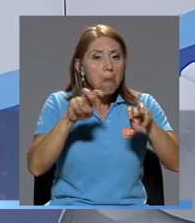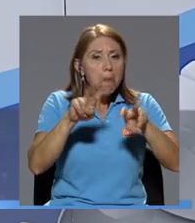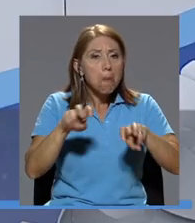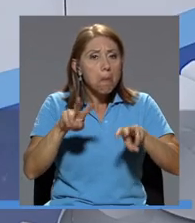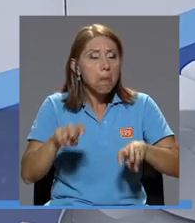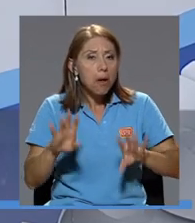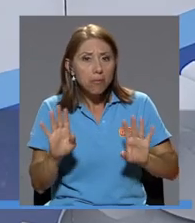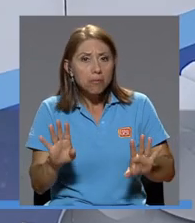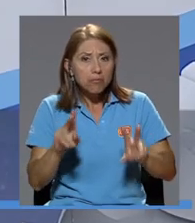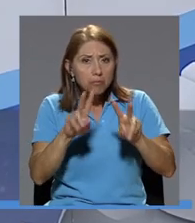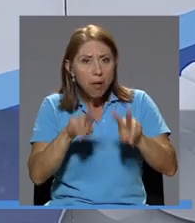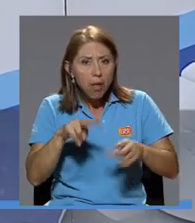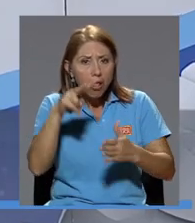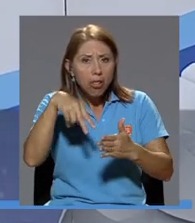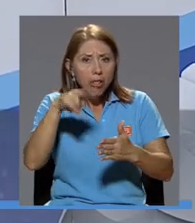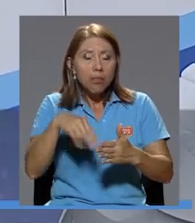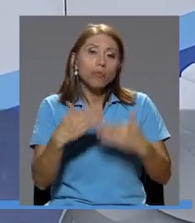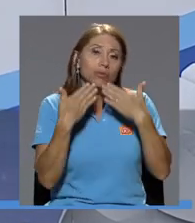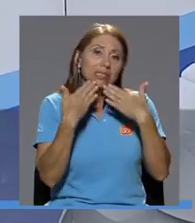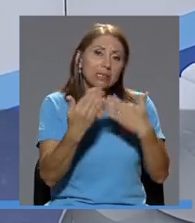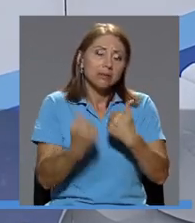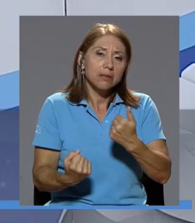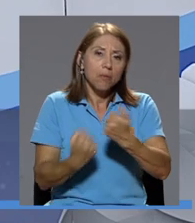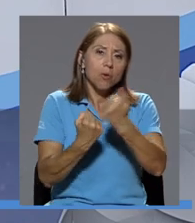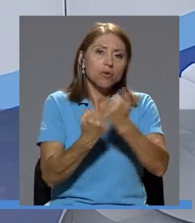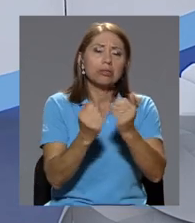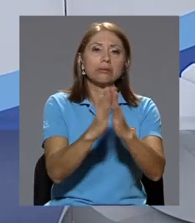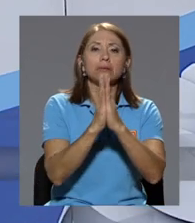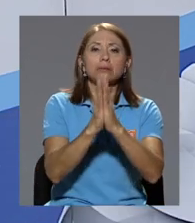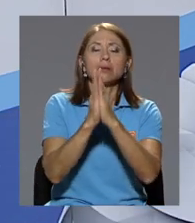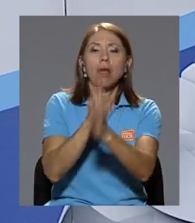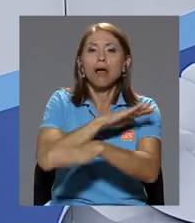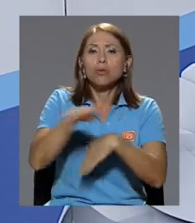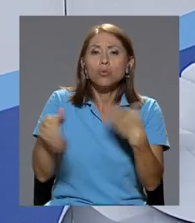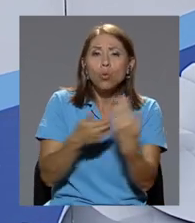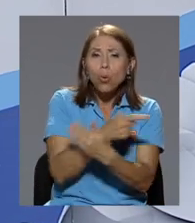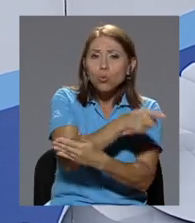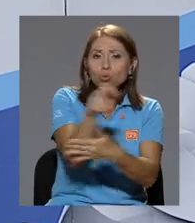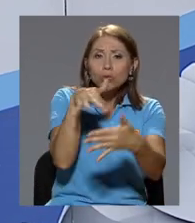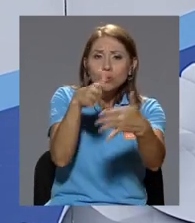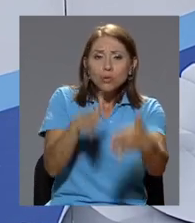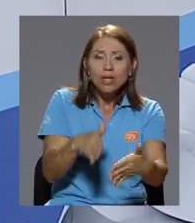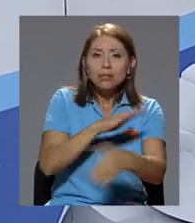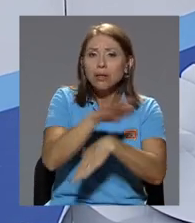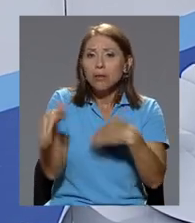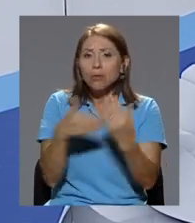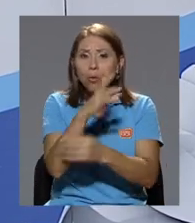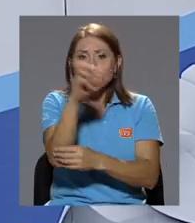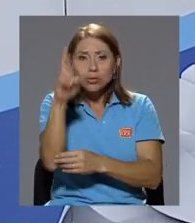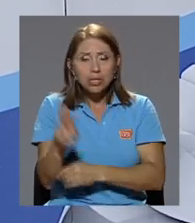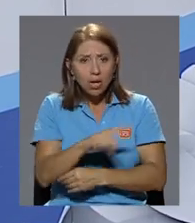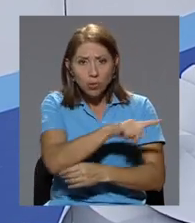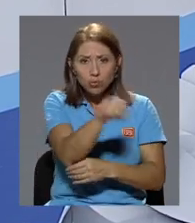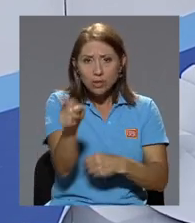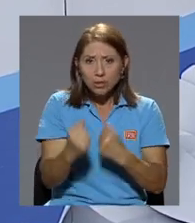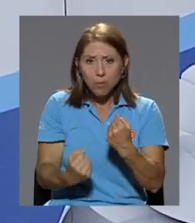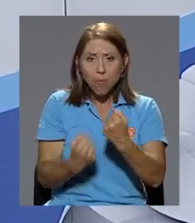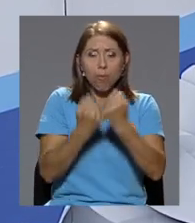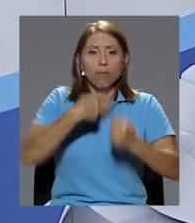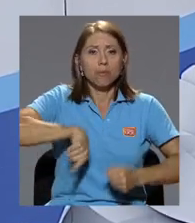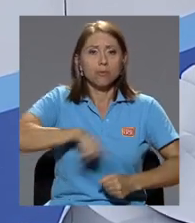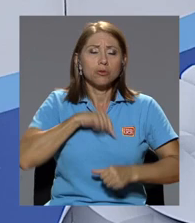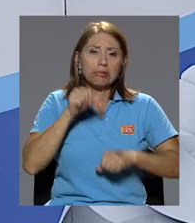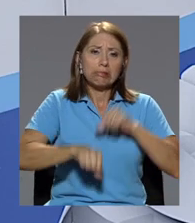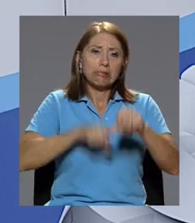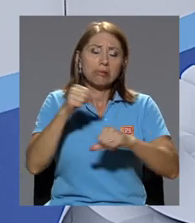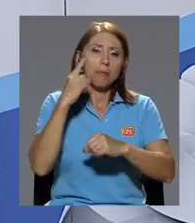haya muchísimas gracias por el apoyo solicitamos a toda la comunidad estudiantil ya toda la comunidad de costa rica que nos apoye en esta lucha que